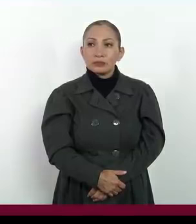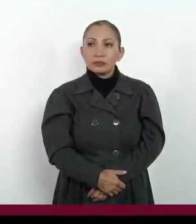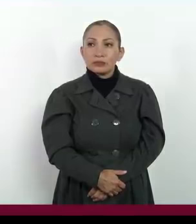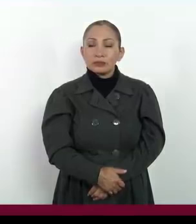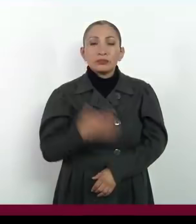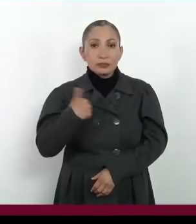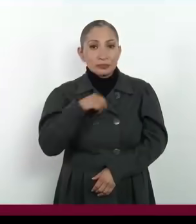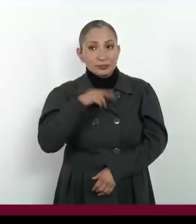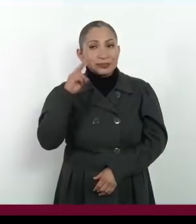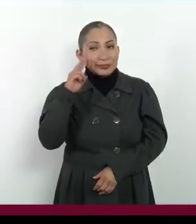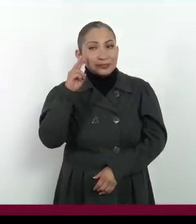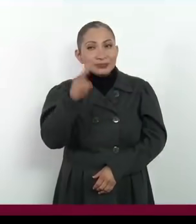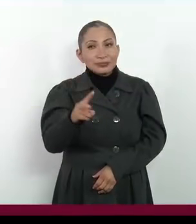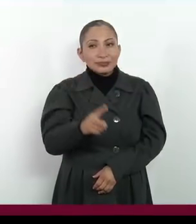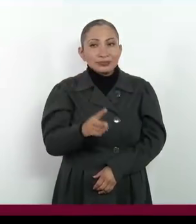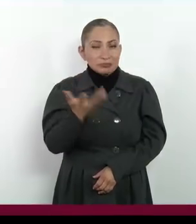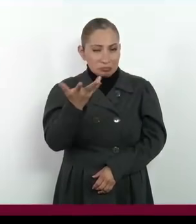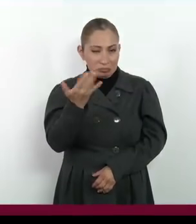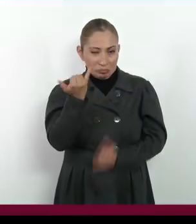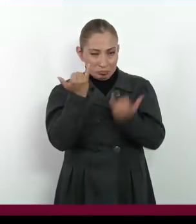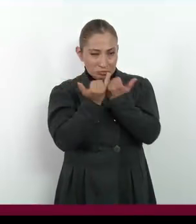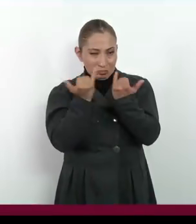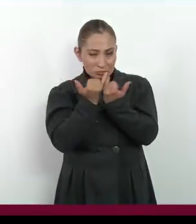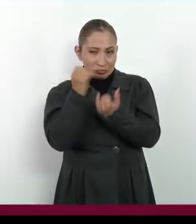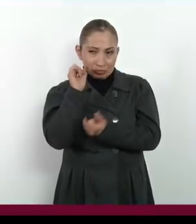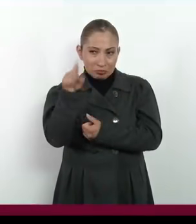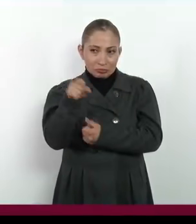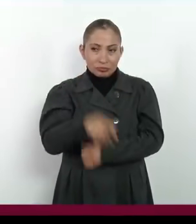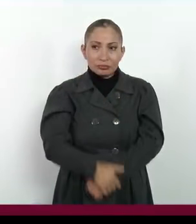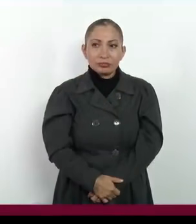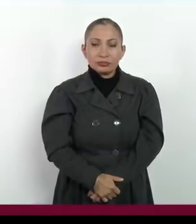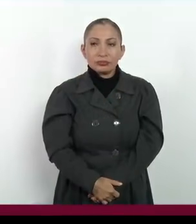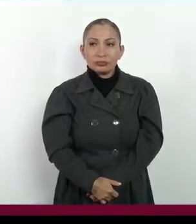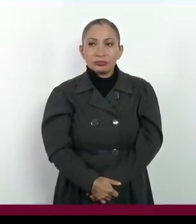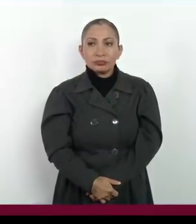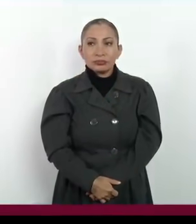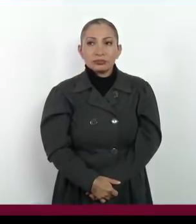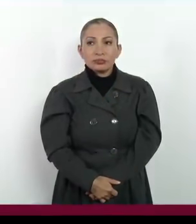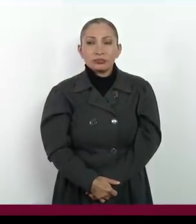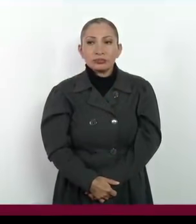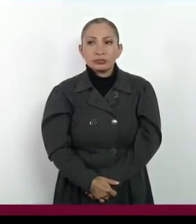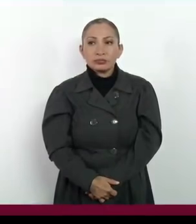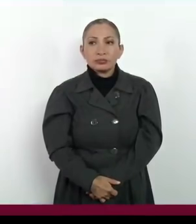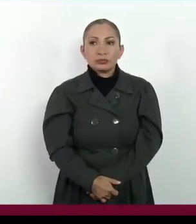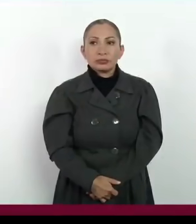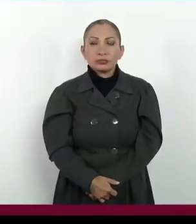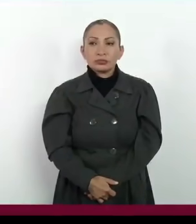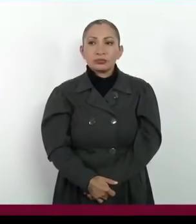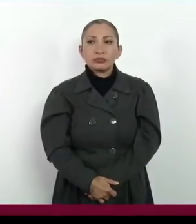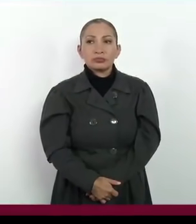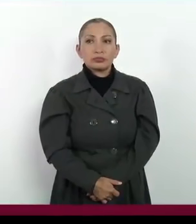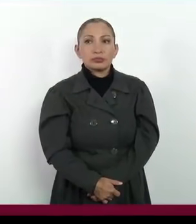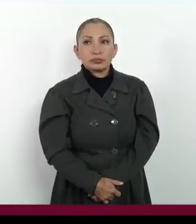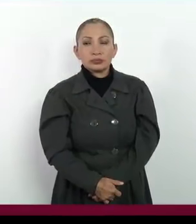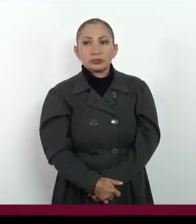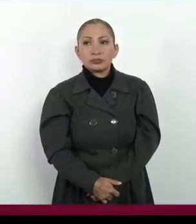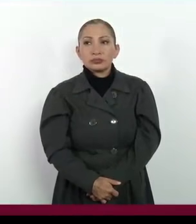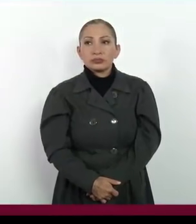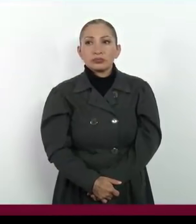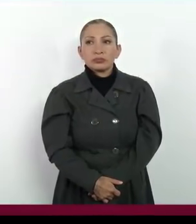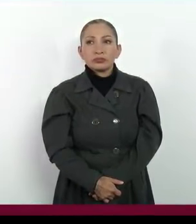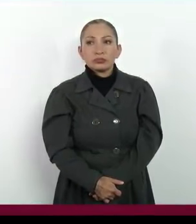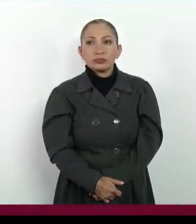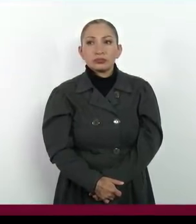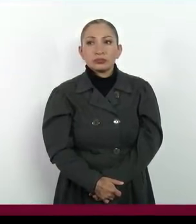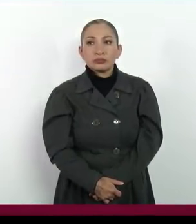lo que estamos viendo aquí ahora es más o menos algo así. Muy bien. Y también se